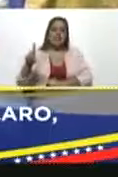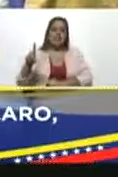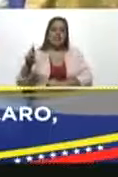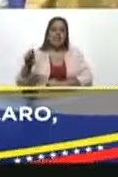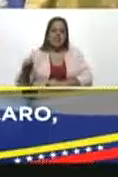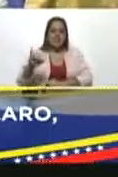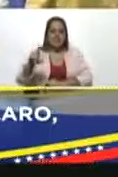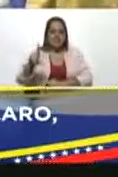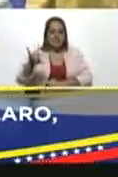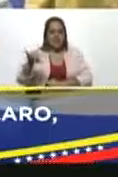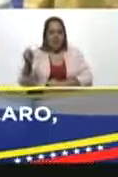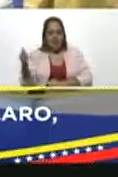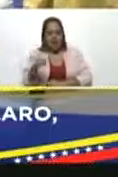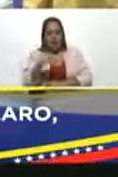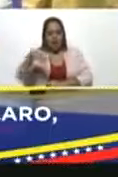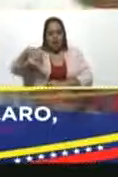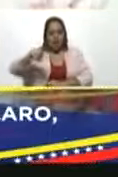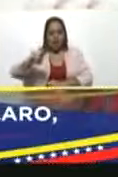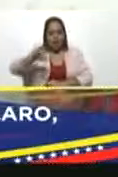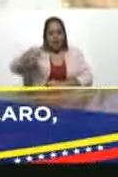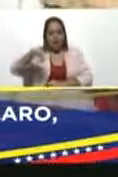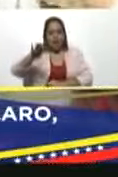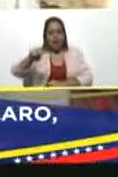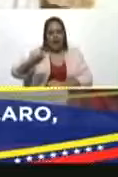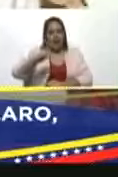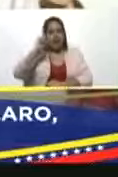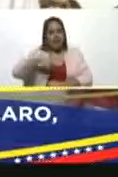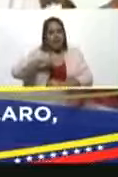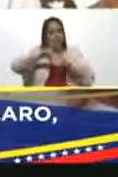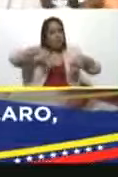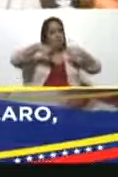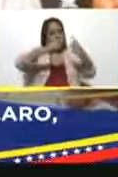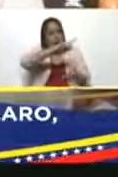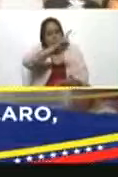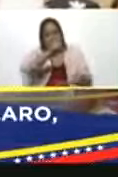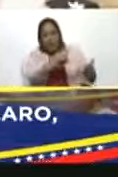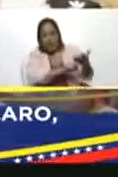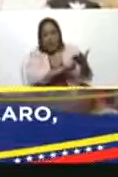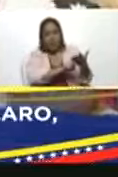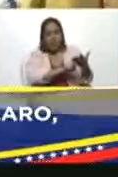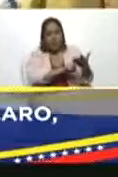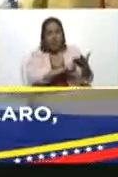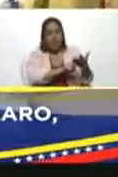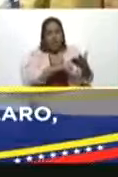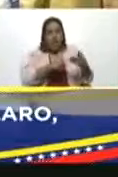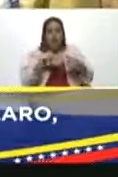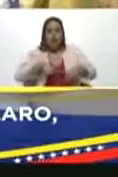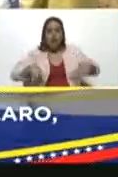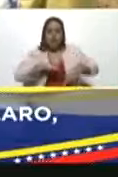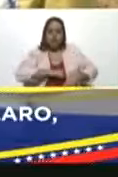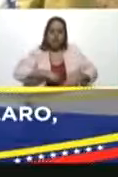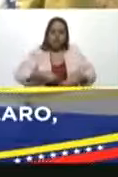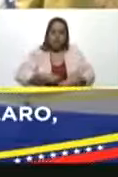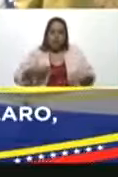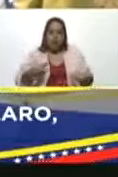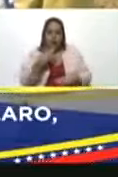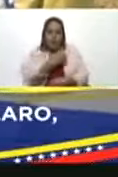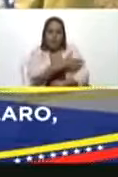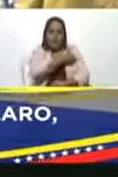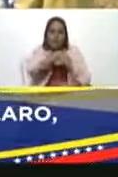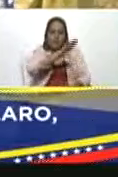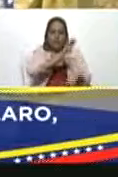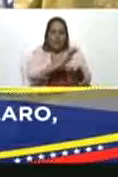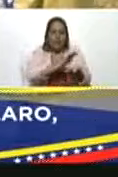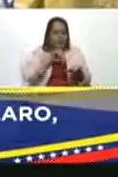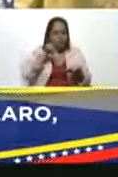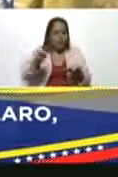Vengo a entregar totalmente modernos, nuevos, de paquete, los quirófanos de operación del Hospital Central